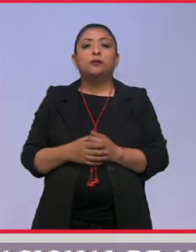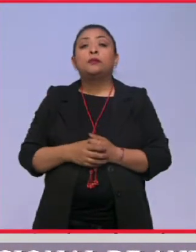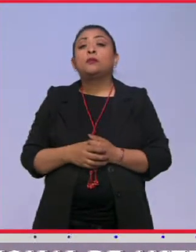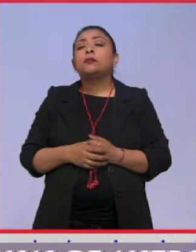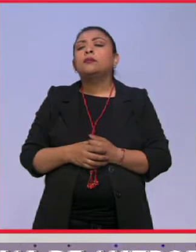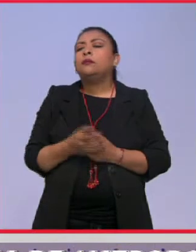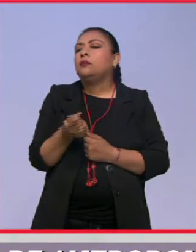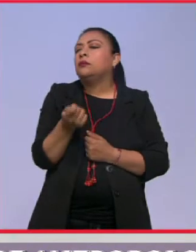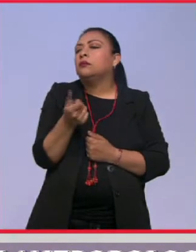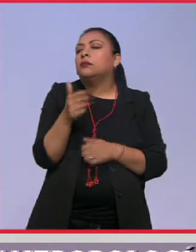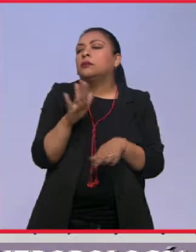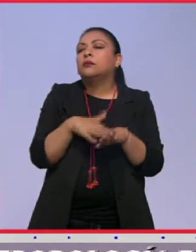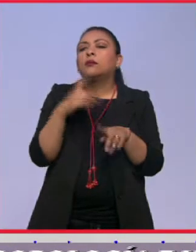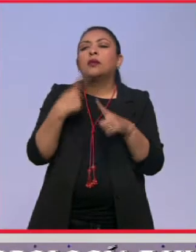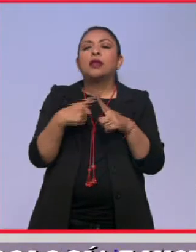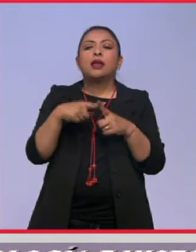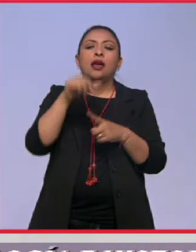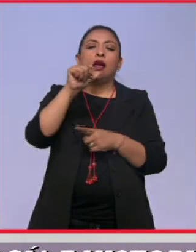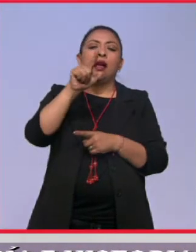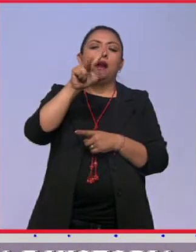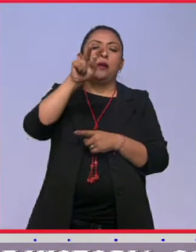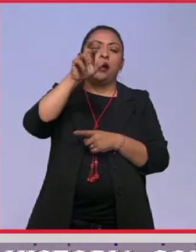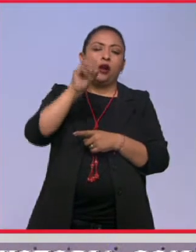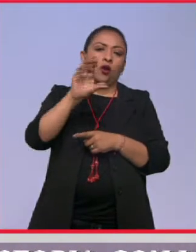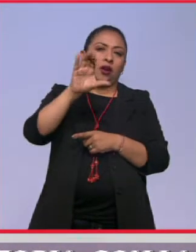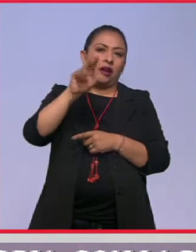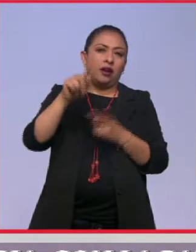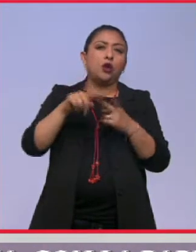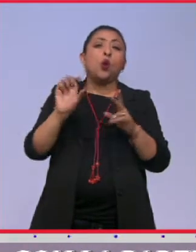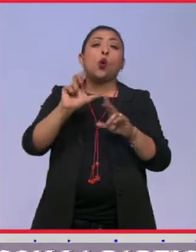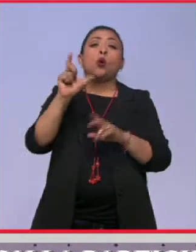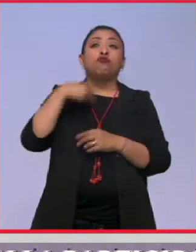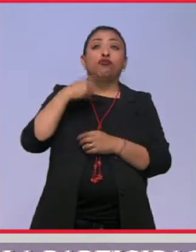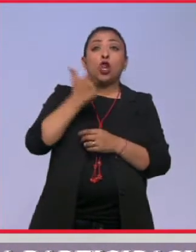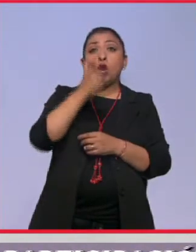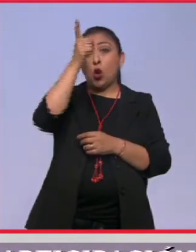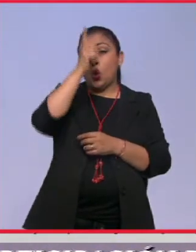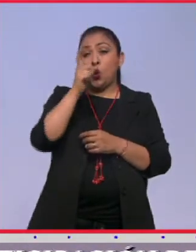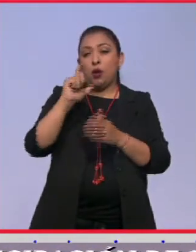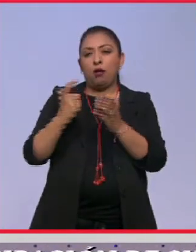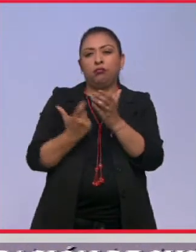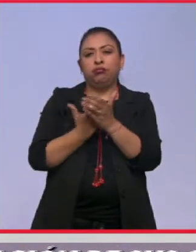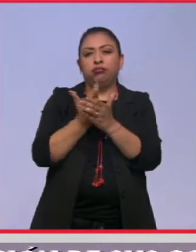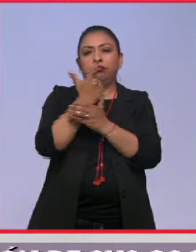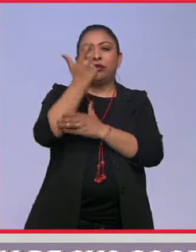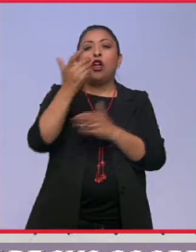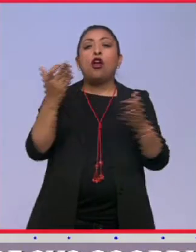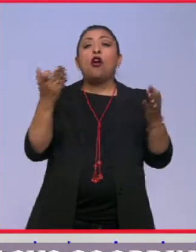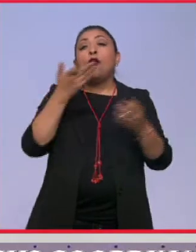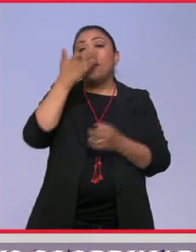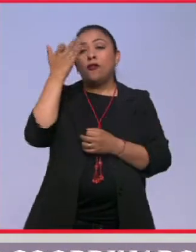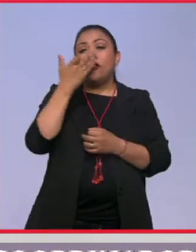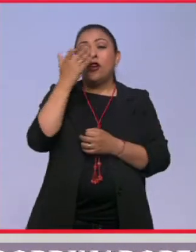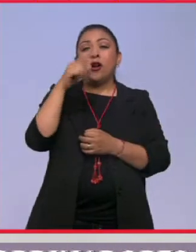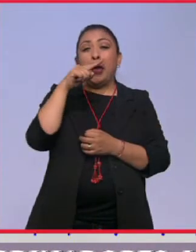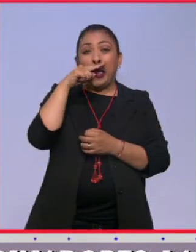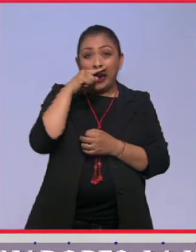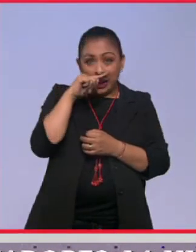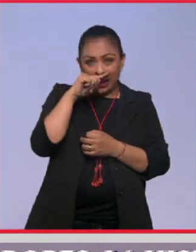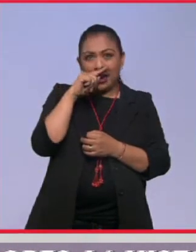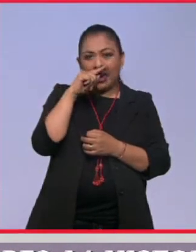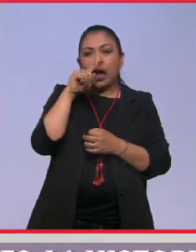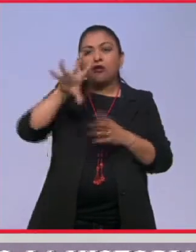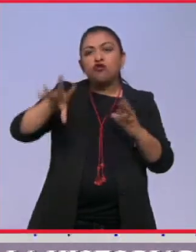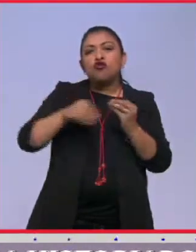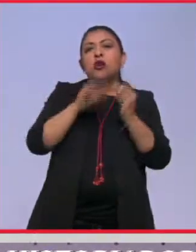Un poco más de Álvaro Carrillo, Cuando sale la luna de José Alfredo Jiménez y La flor de la canela de Chabuca Granda forman parte